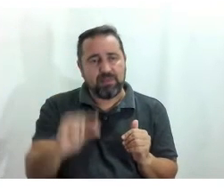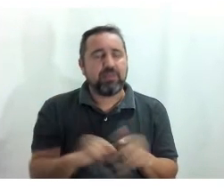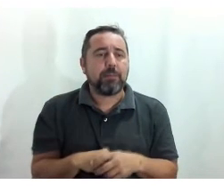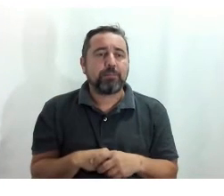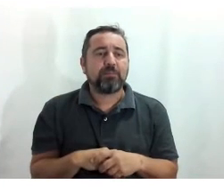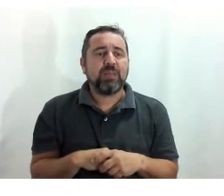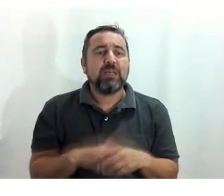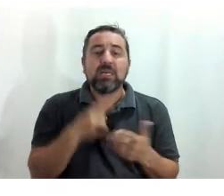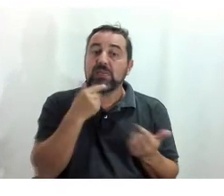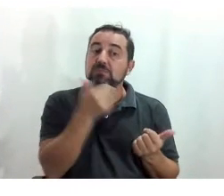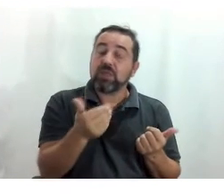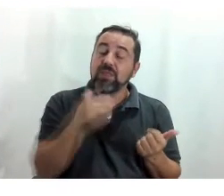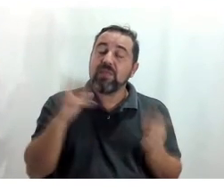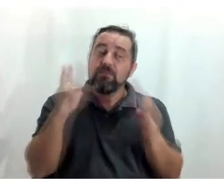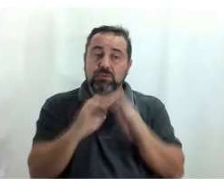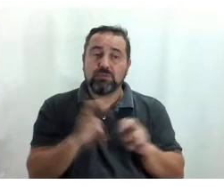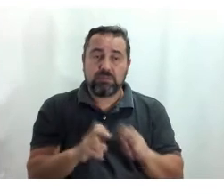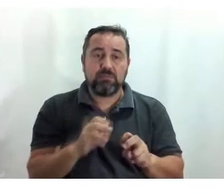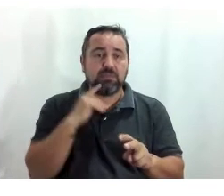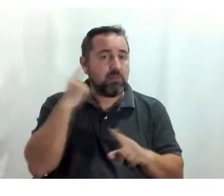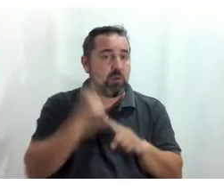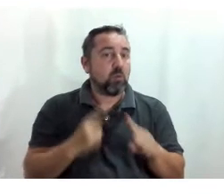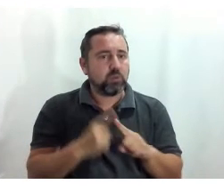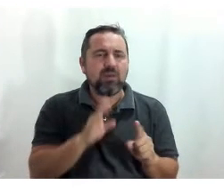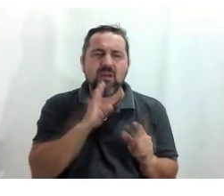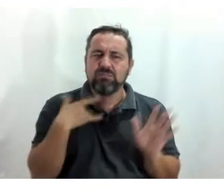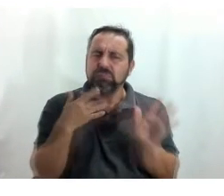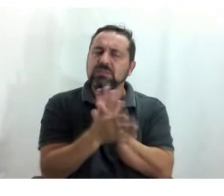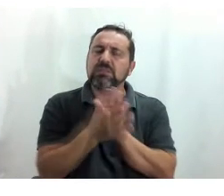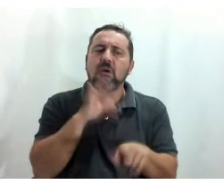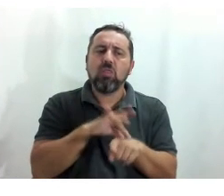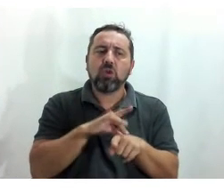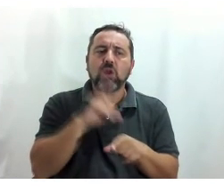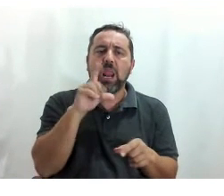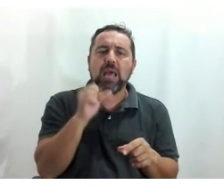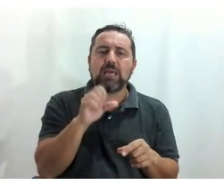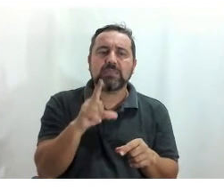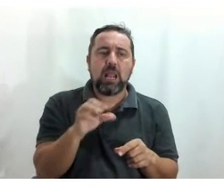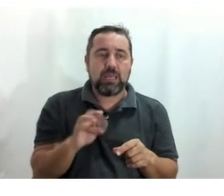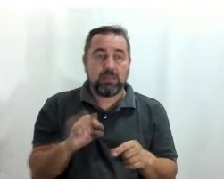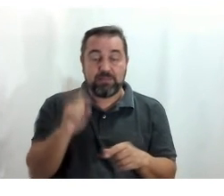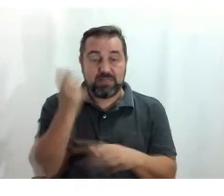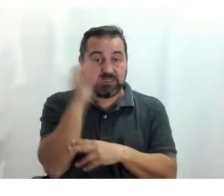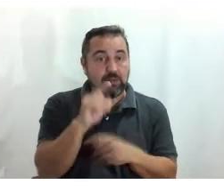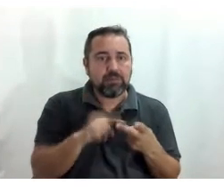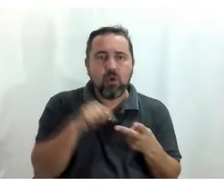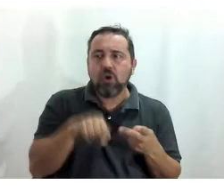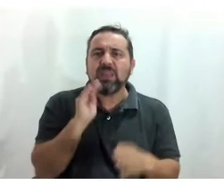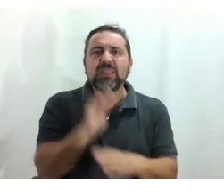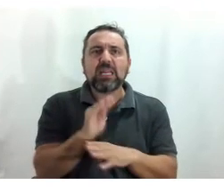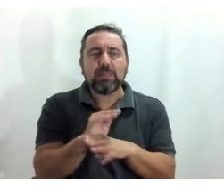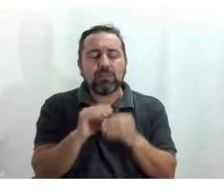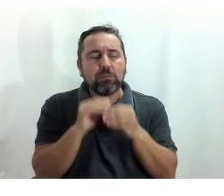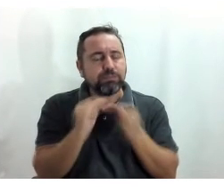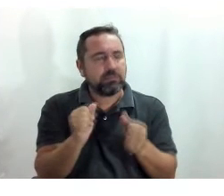de la importancia de investigar en hipoacusia es que a día de hoy, como ya comentó el doctor Lasaleta en la primera charla, no existe un tratamiento